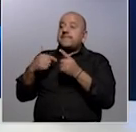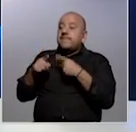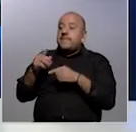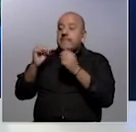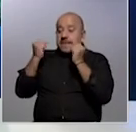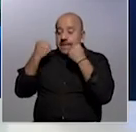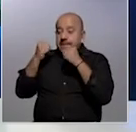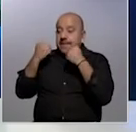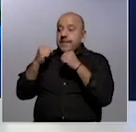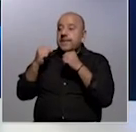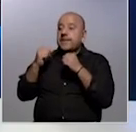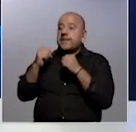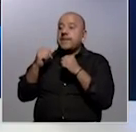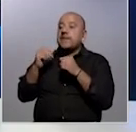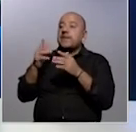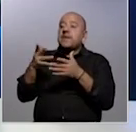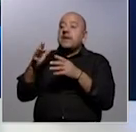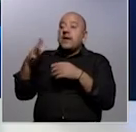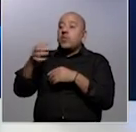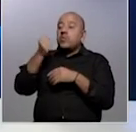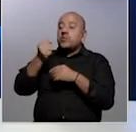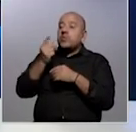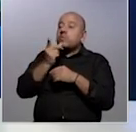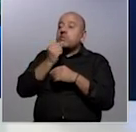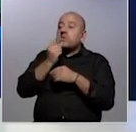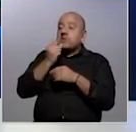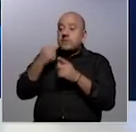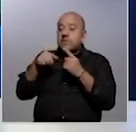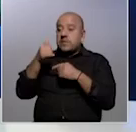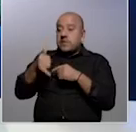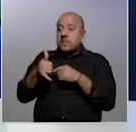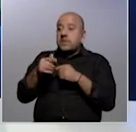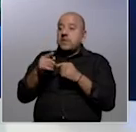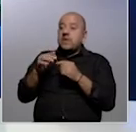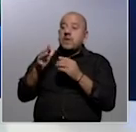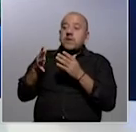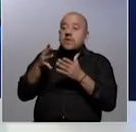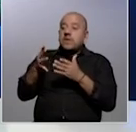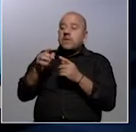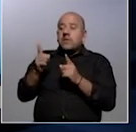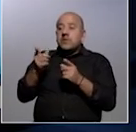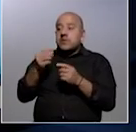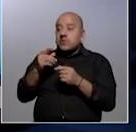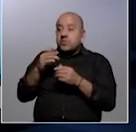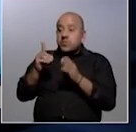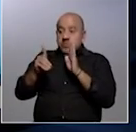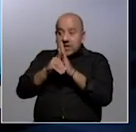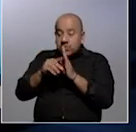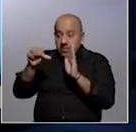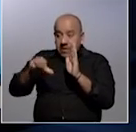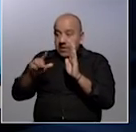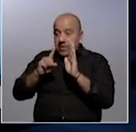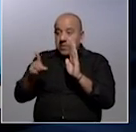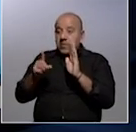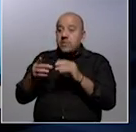prácticas y abusos policiales pero también tenemos es otra parte lo que no es un mal dato porque eso quiere decir que